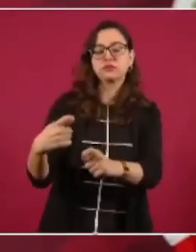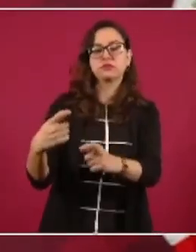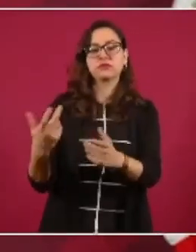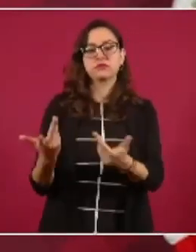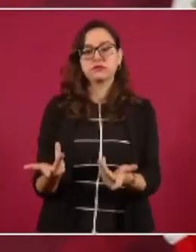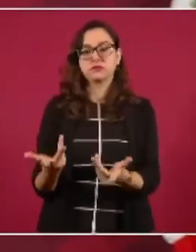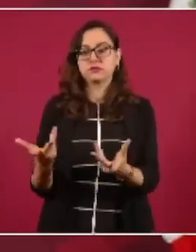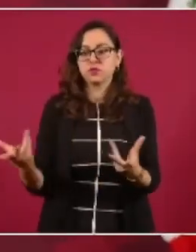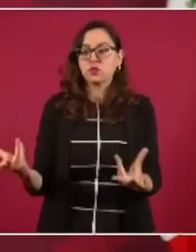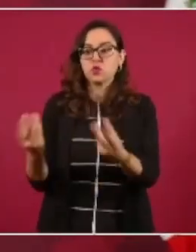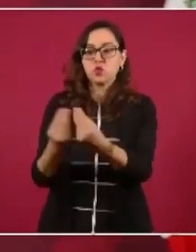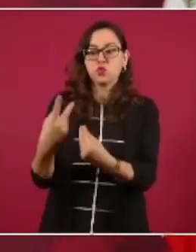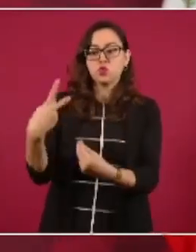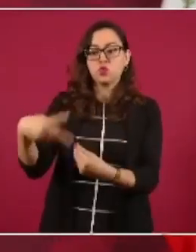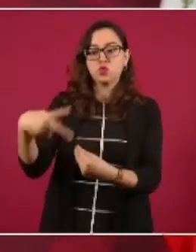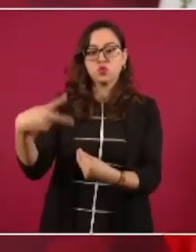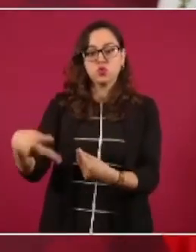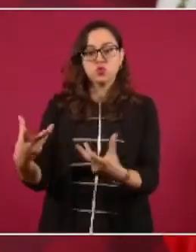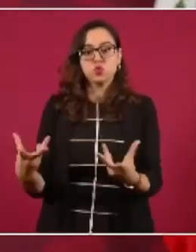militantes